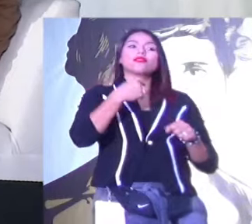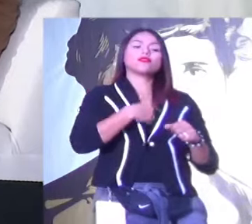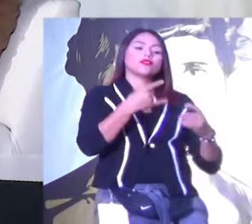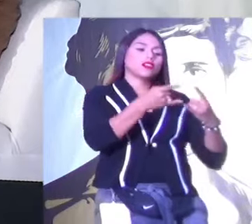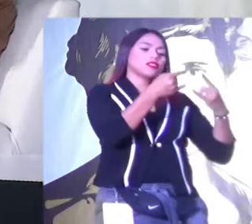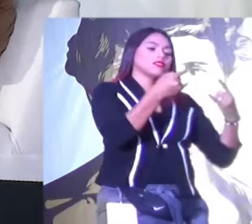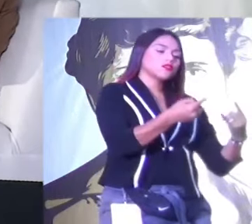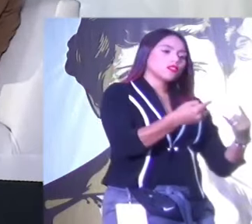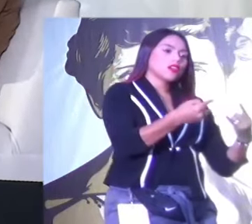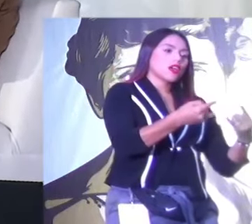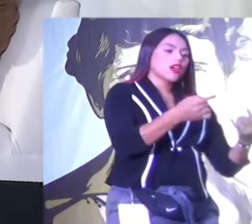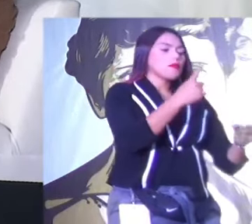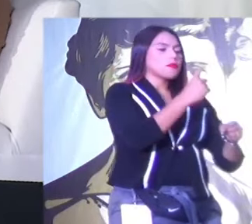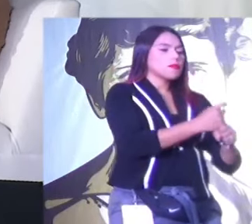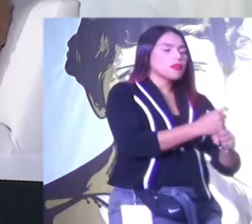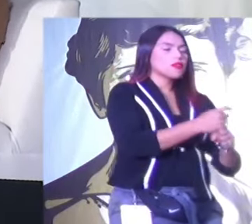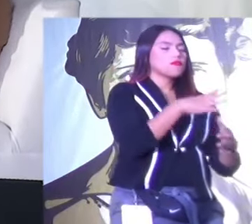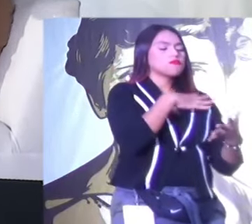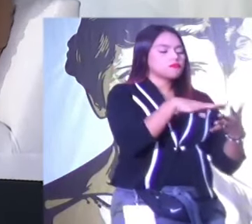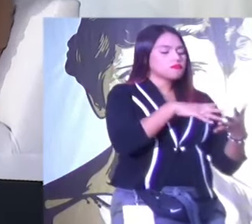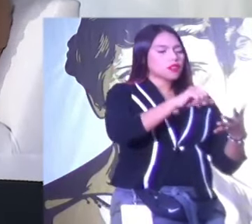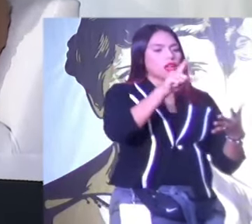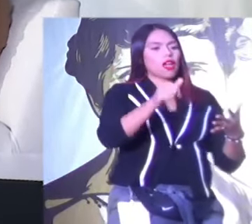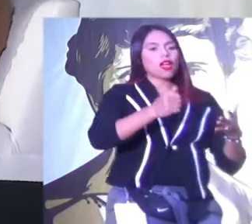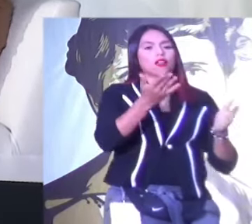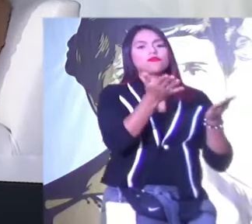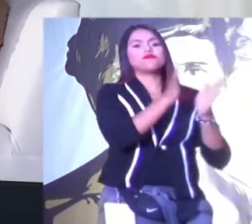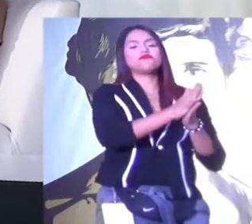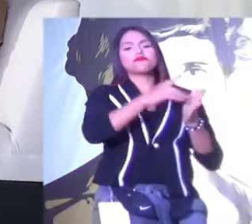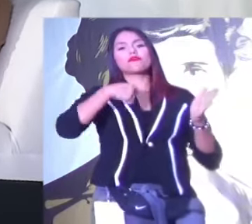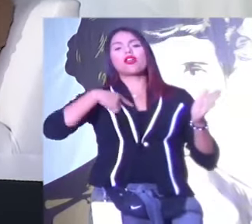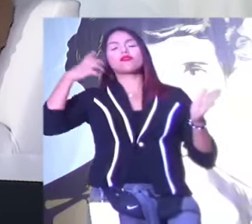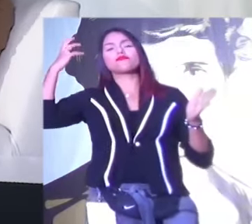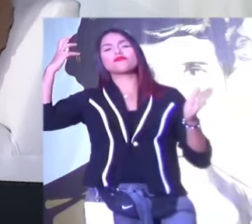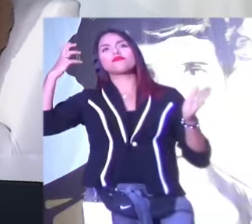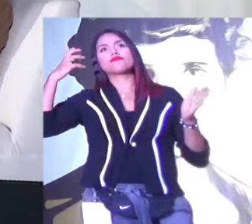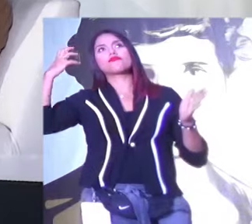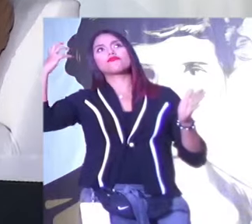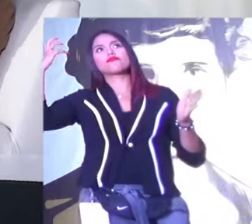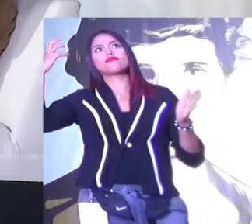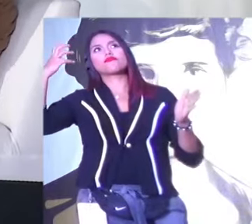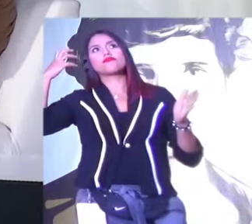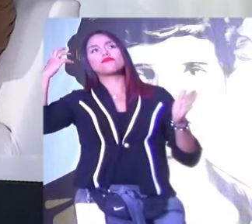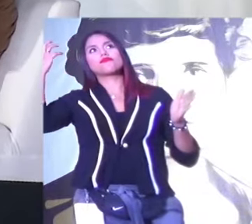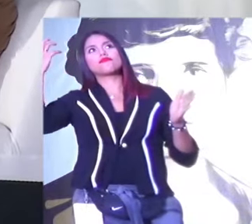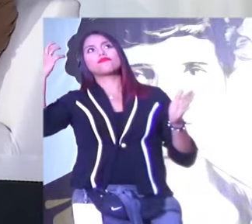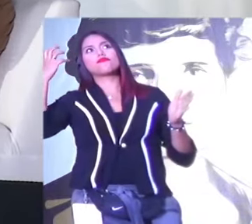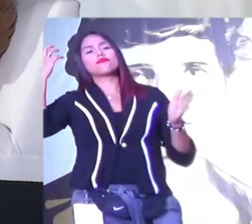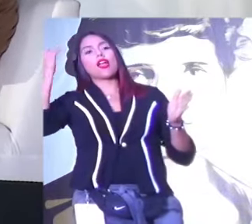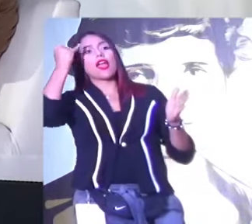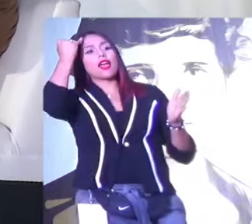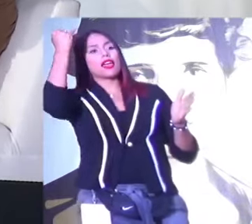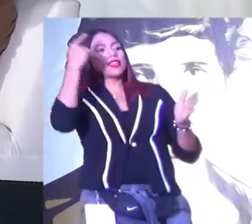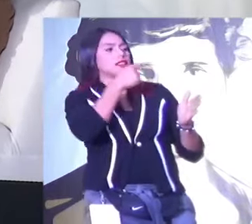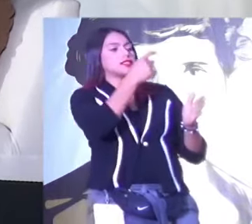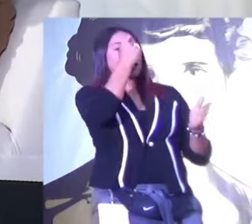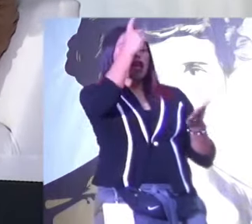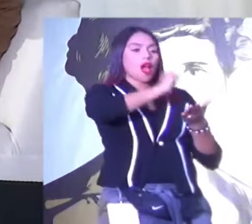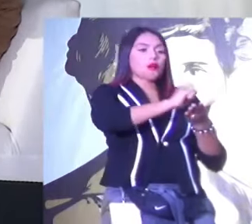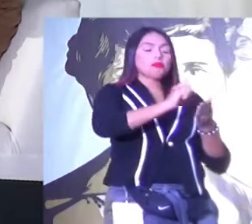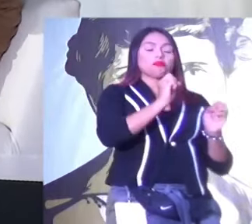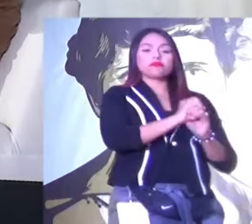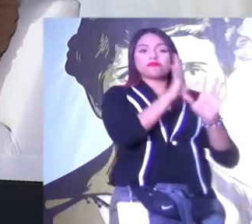cerraba, pensaba en el cuento, digo, como dije al principio, las ideas del narrador y del arquitecto narrativo son muy claras, entonces,